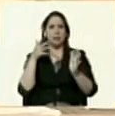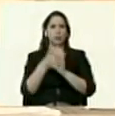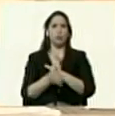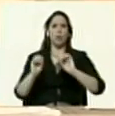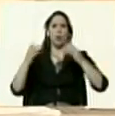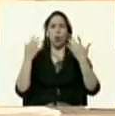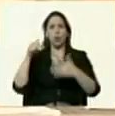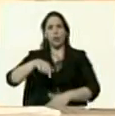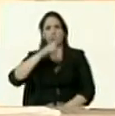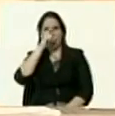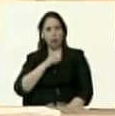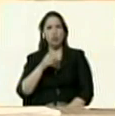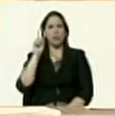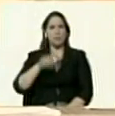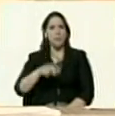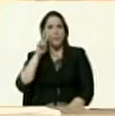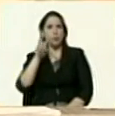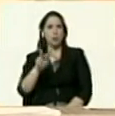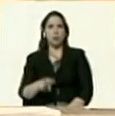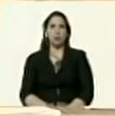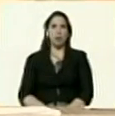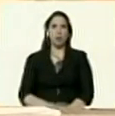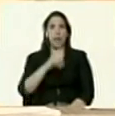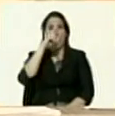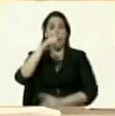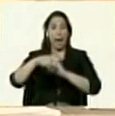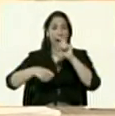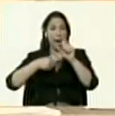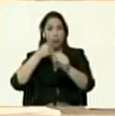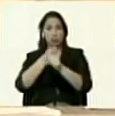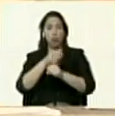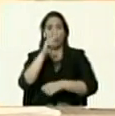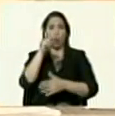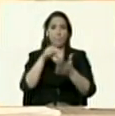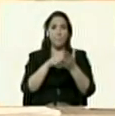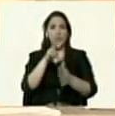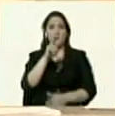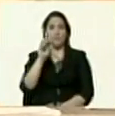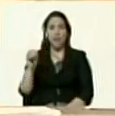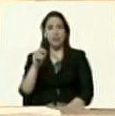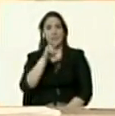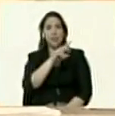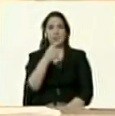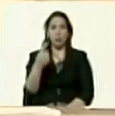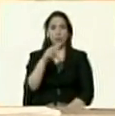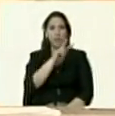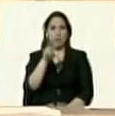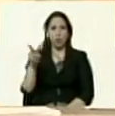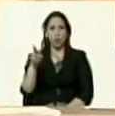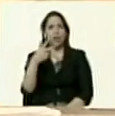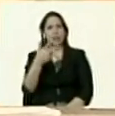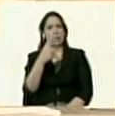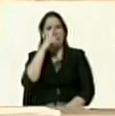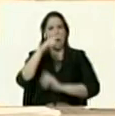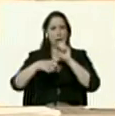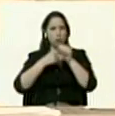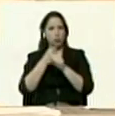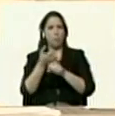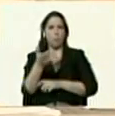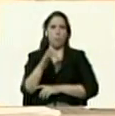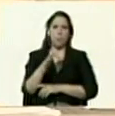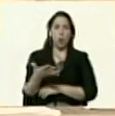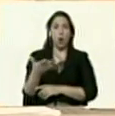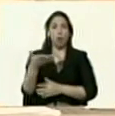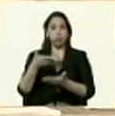y visualizar los años 2020, 21 y 22, por lo menos 3 años, en